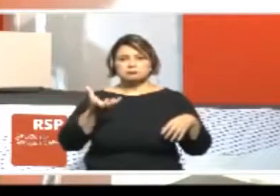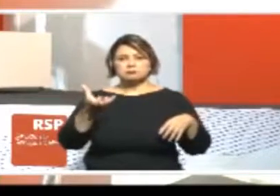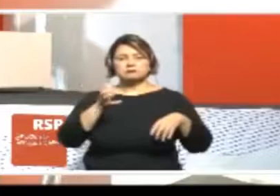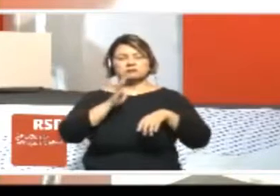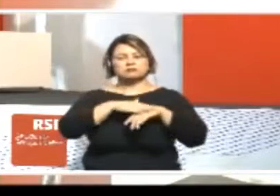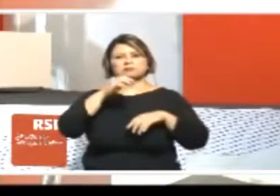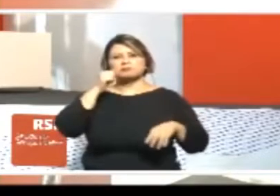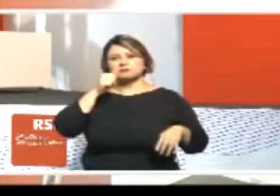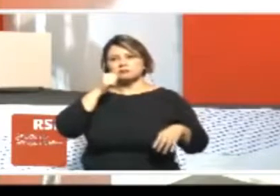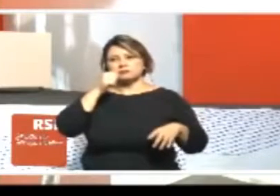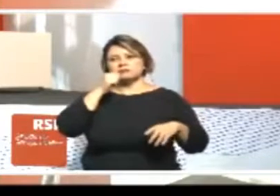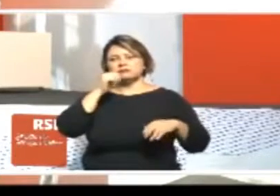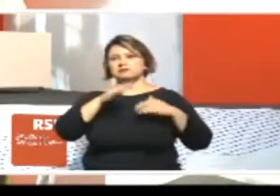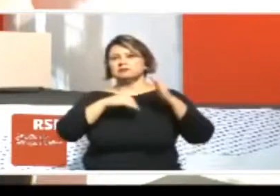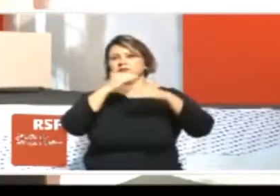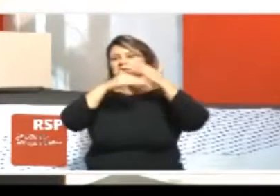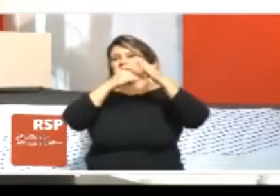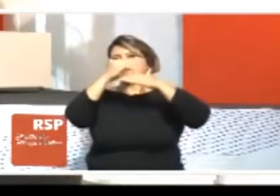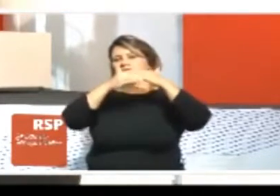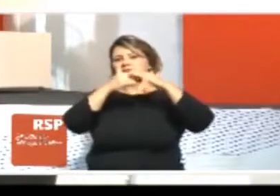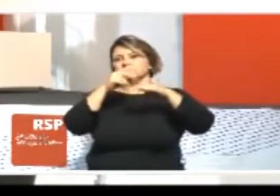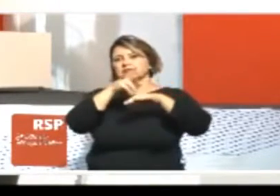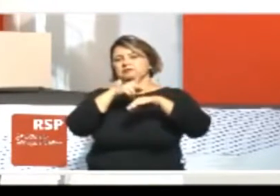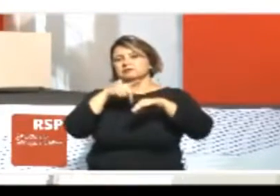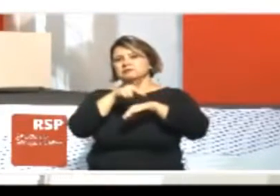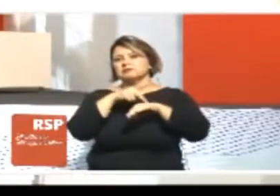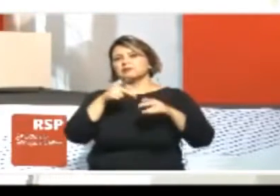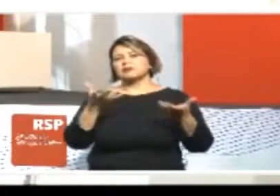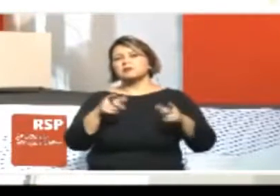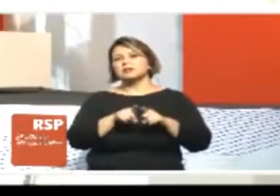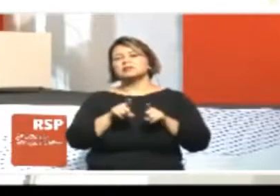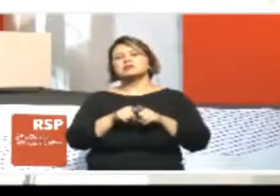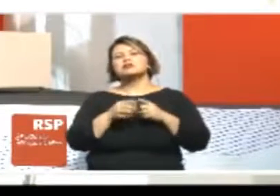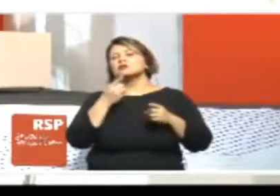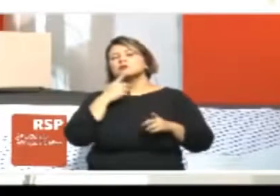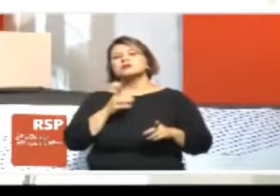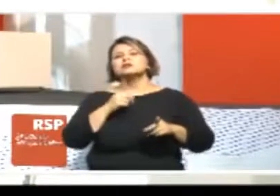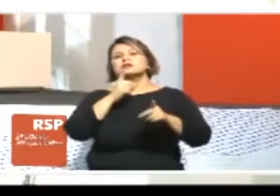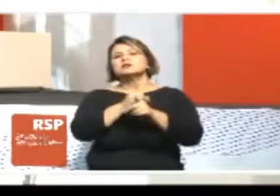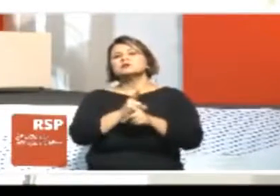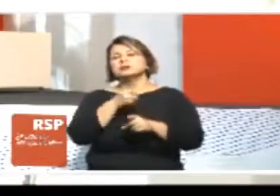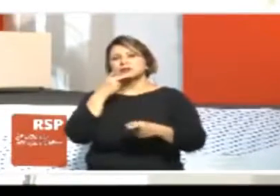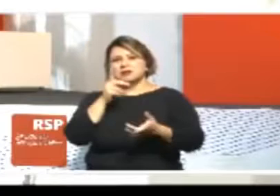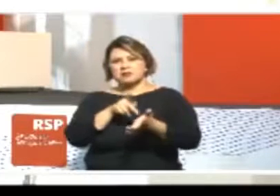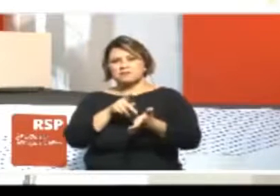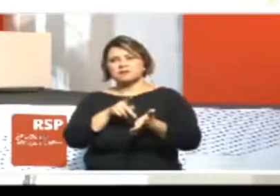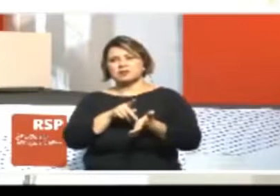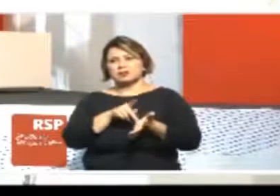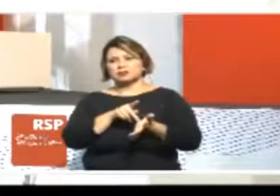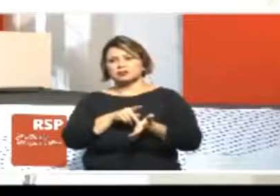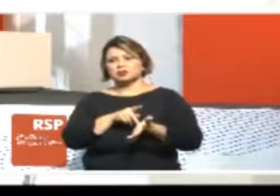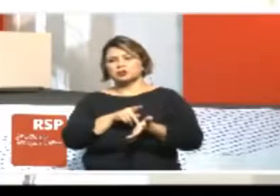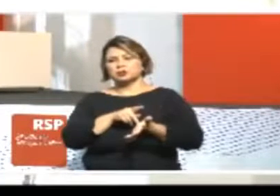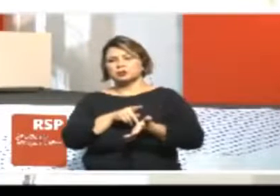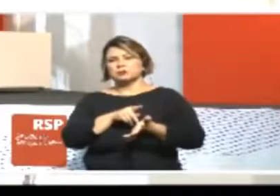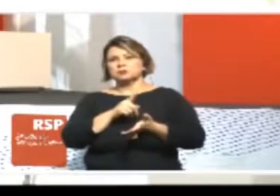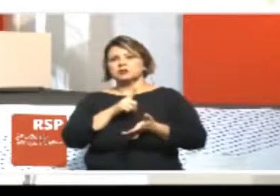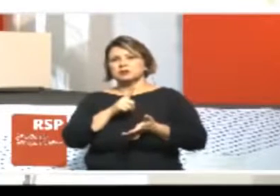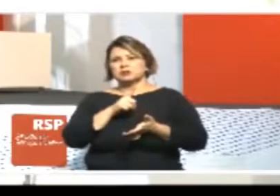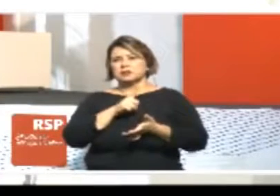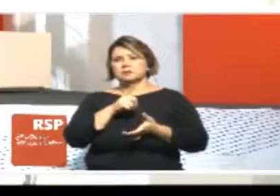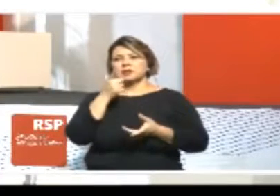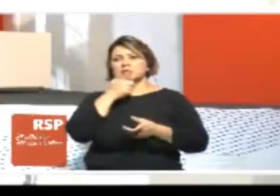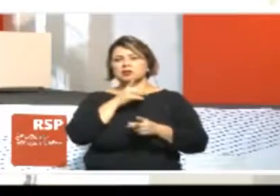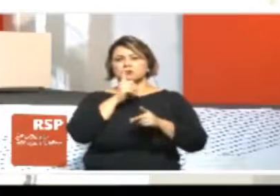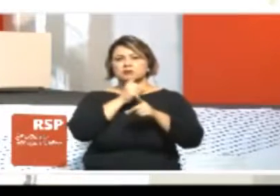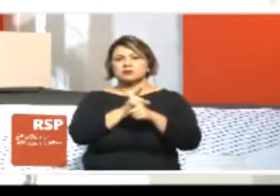país, ¿cierto? Pero esto es una manera de identificar si realmente se están obteniendo los resultados que las